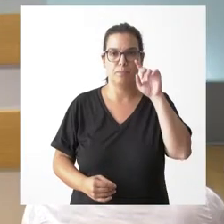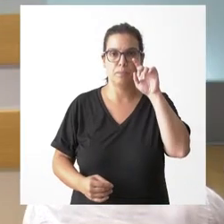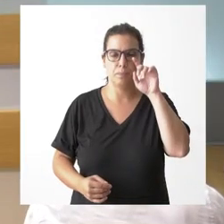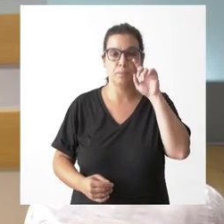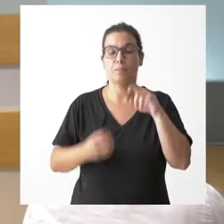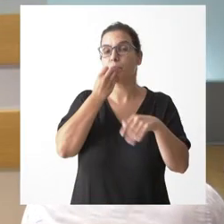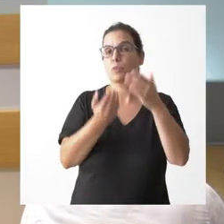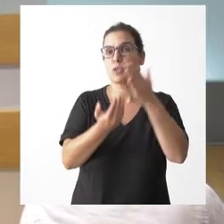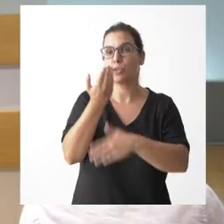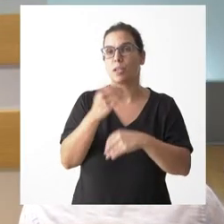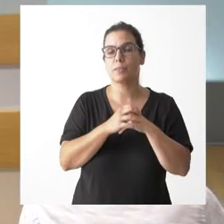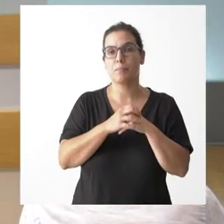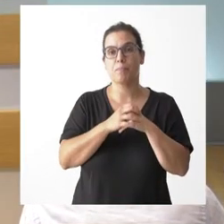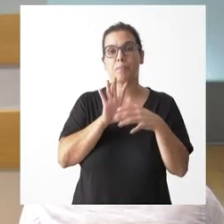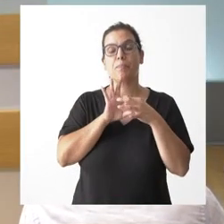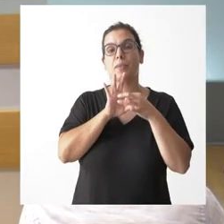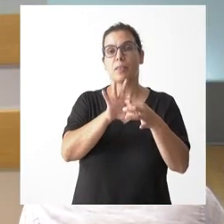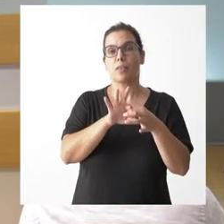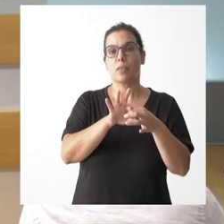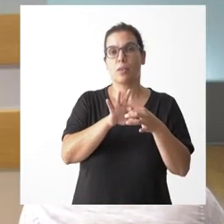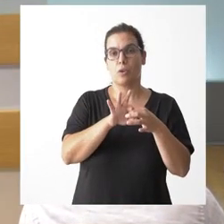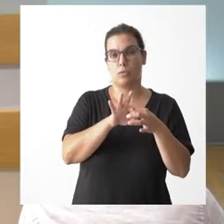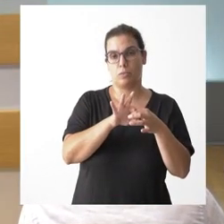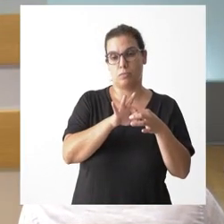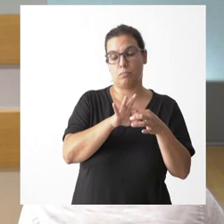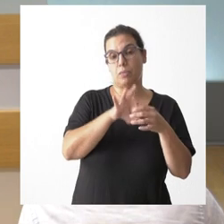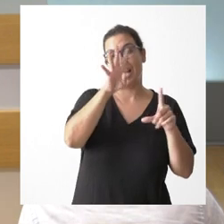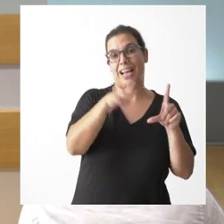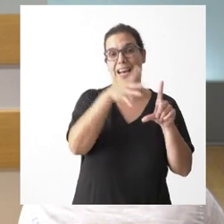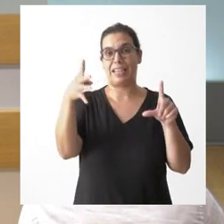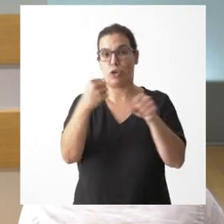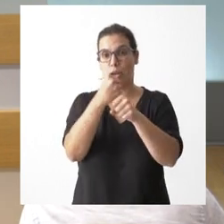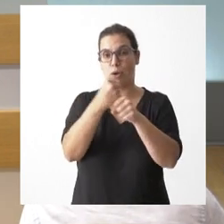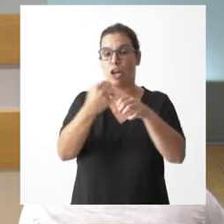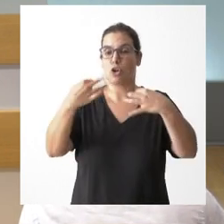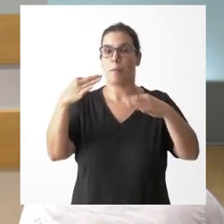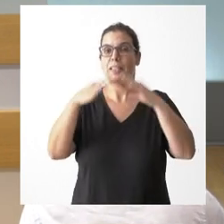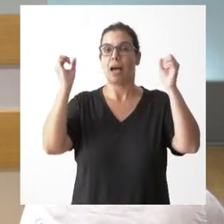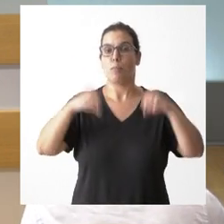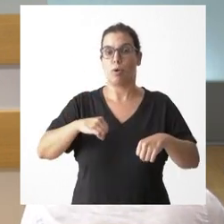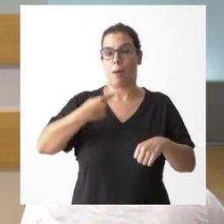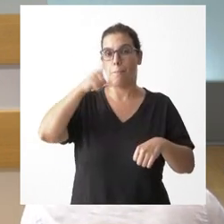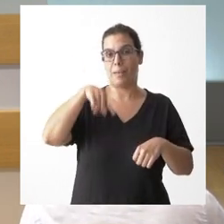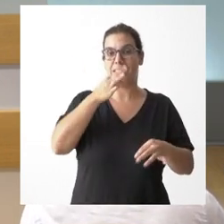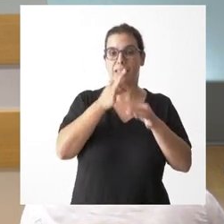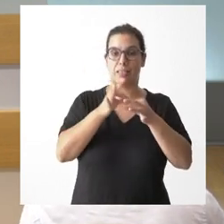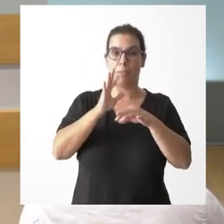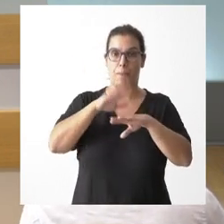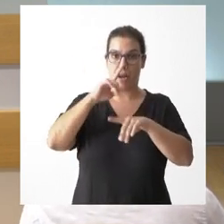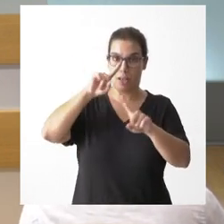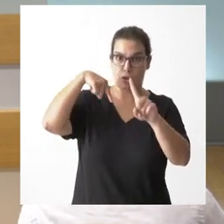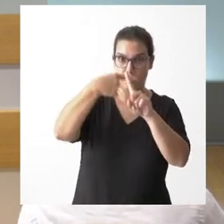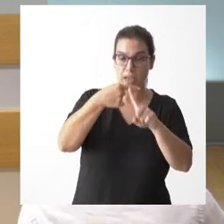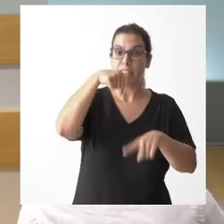Buenos días. En relación al calendario laboral, normalmente se aprueba en septiembre. No sé si mantienen que se va a aprobar en septiembre y